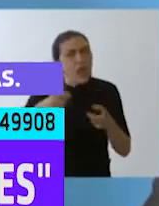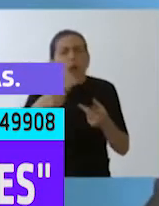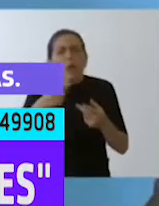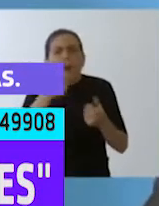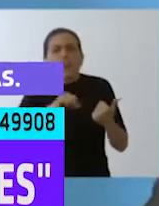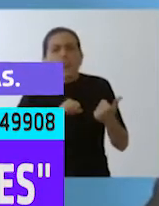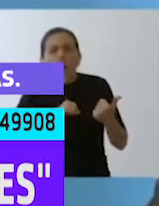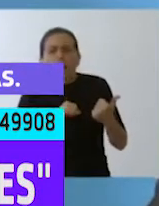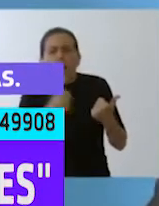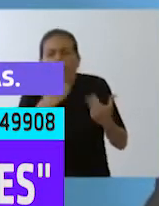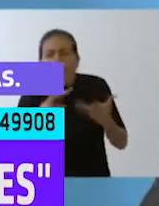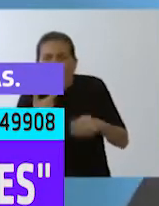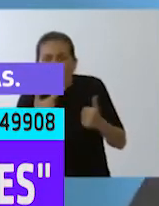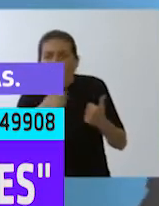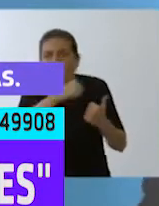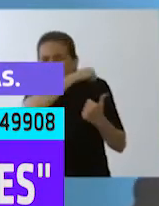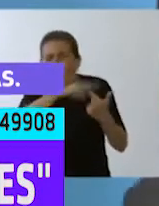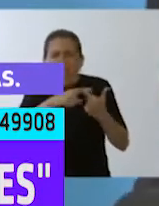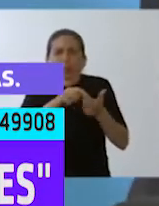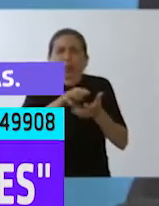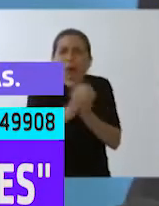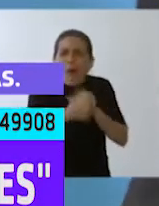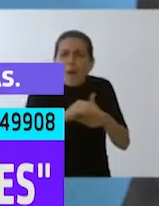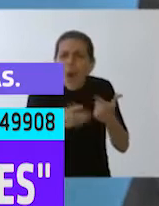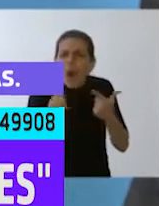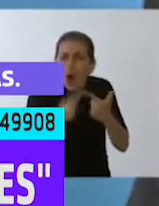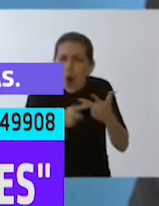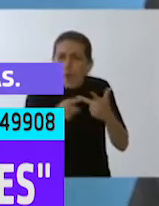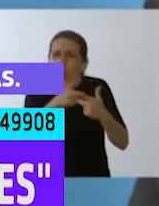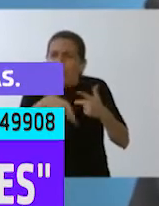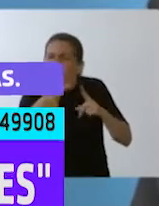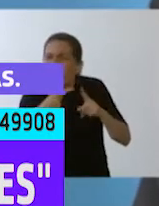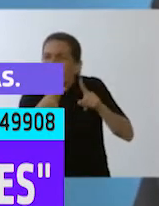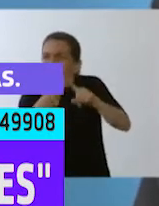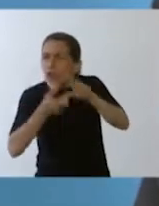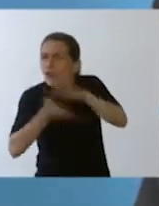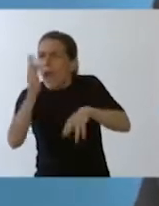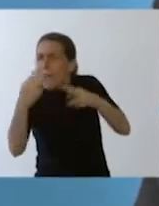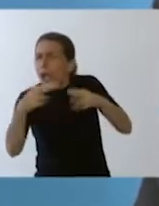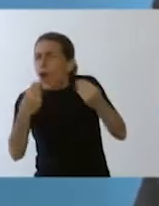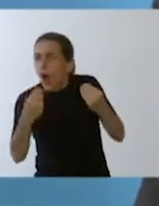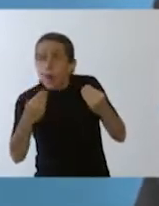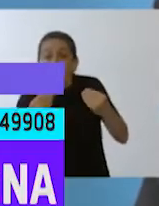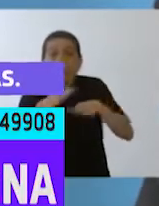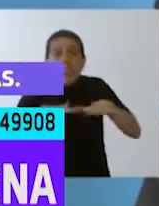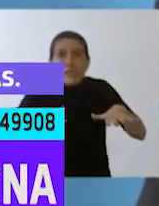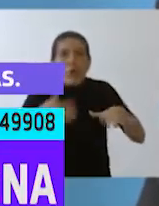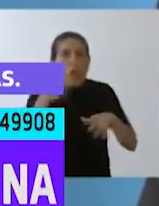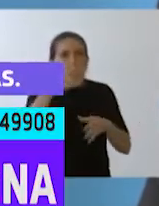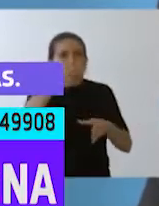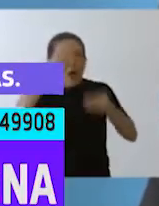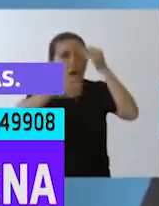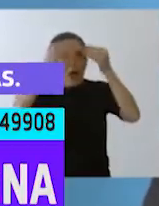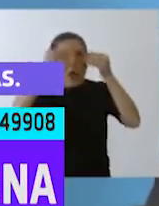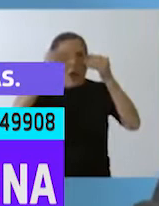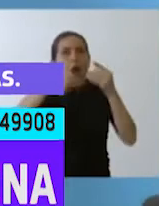de salud. Uh-huh. Dependen de economía, de educación, de transporte, de seguridad. Es un tema para discutir. Sí. Yo creo que